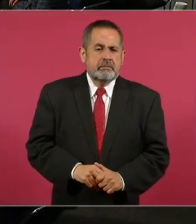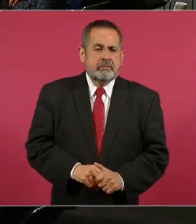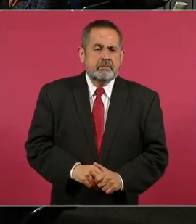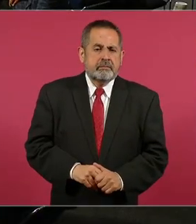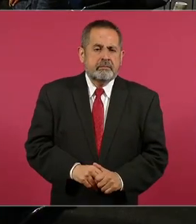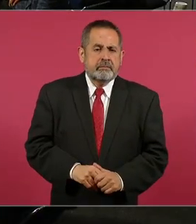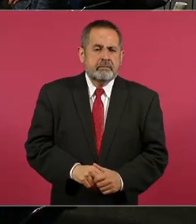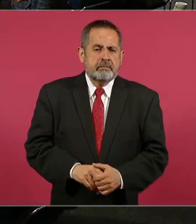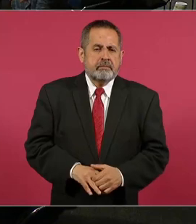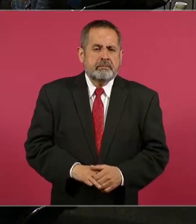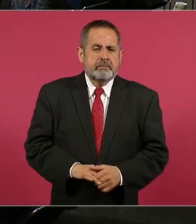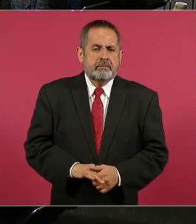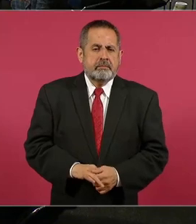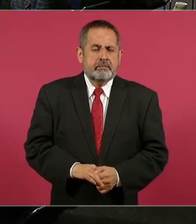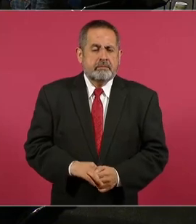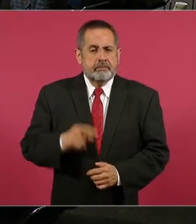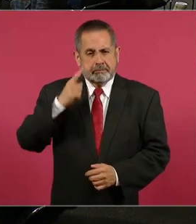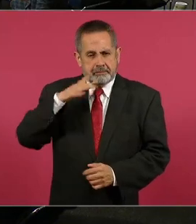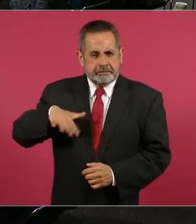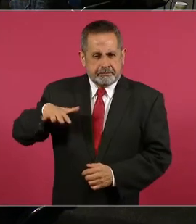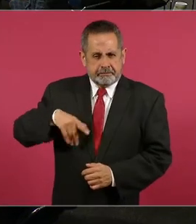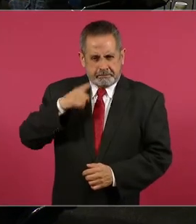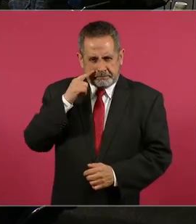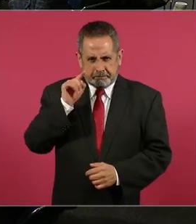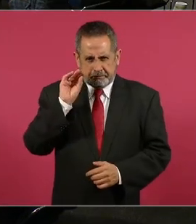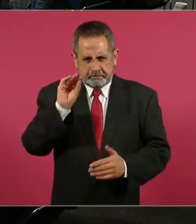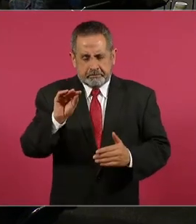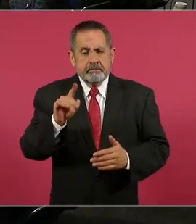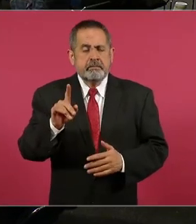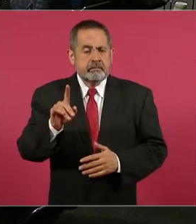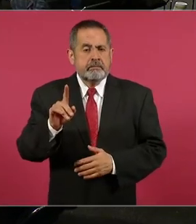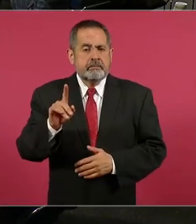Aquí vimos una parte, y